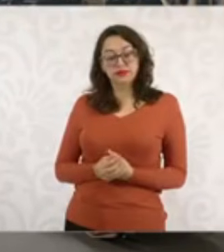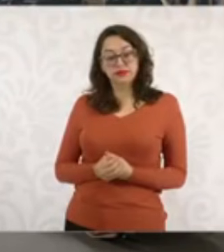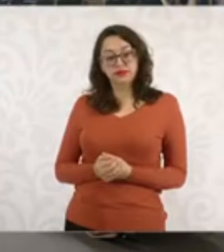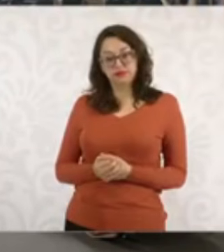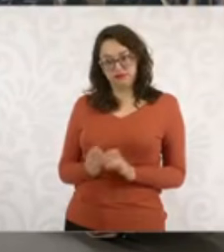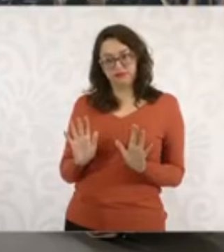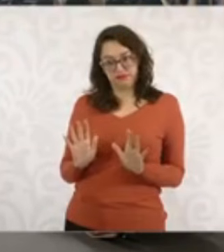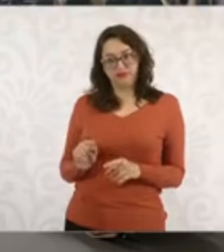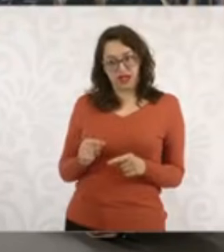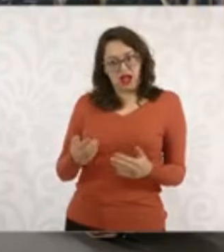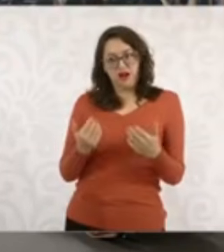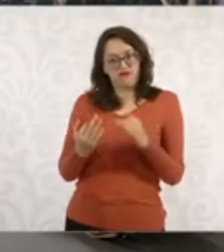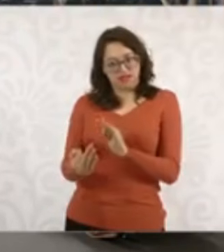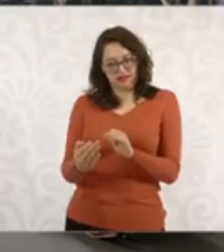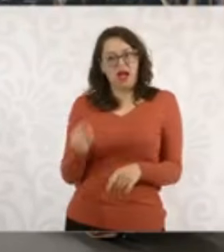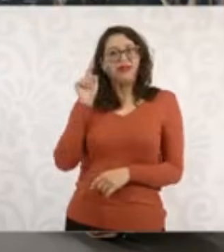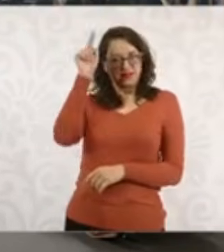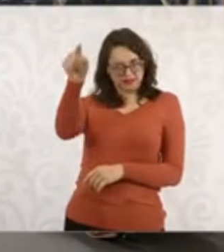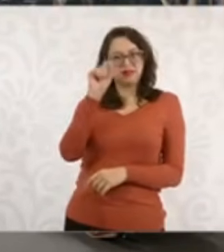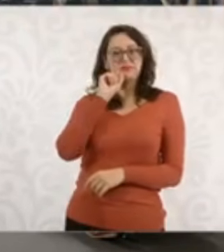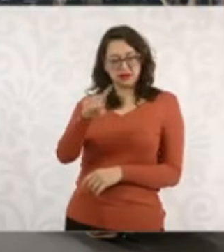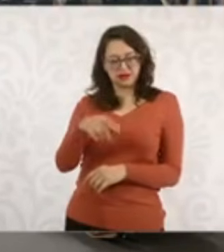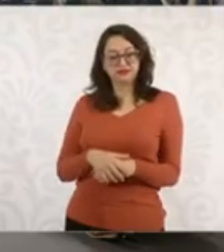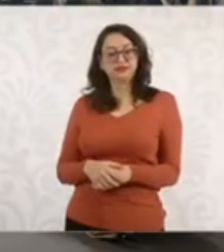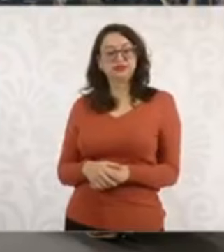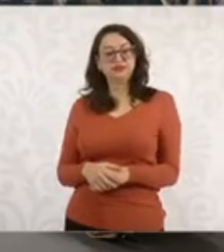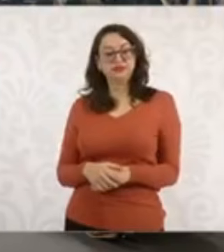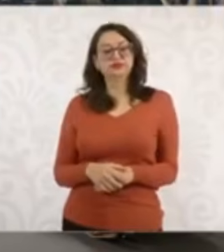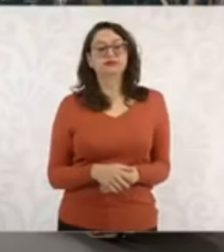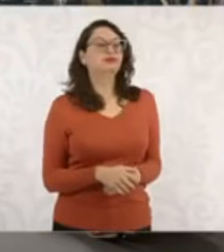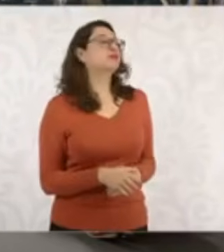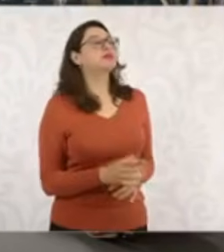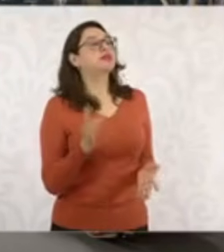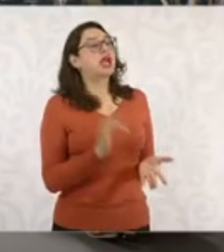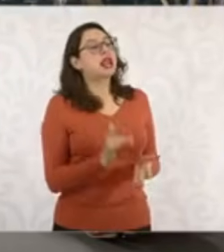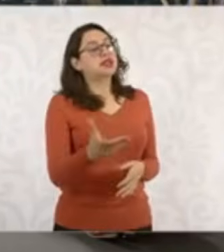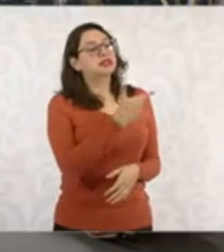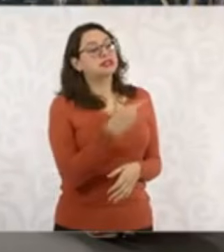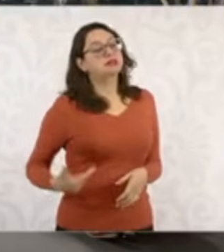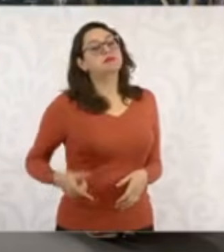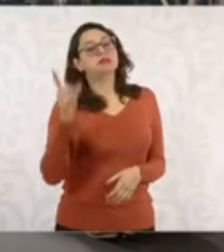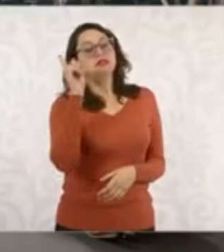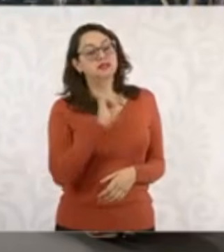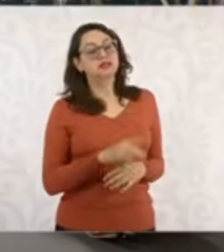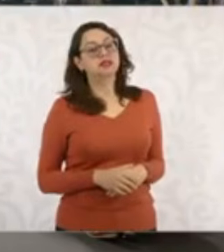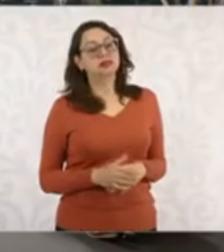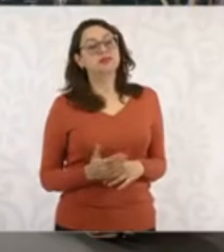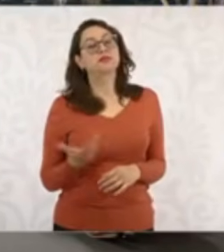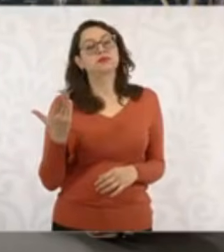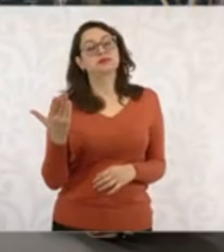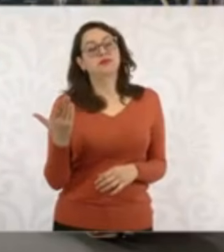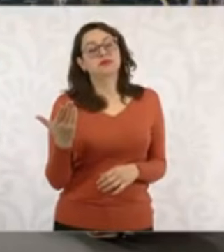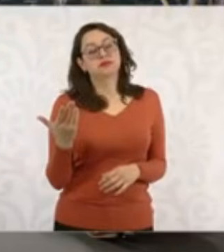para que no digan que Gracias, Presidenta. Hablaba usted de que México ha solicitado a Estados Unidos